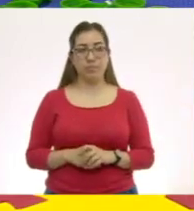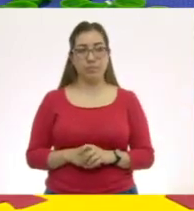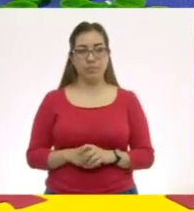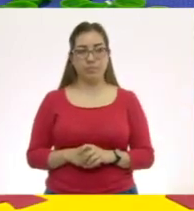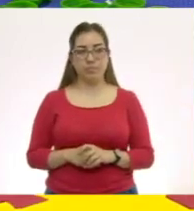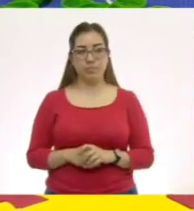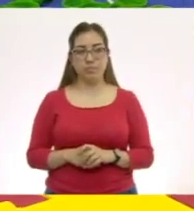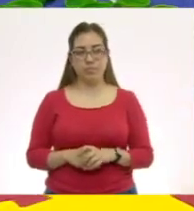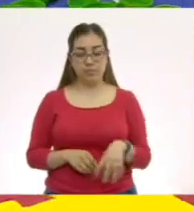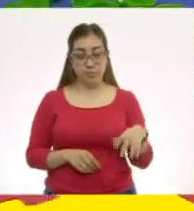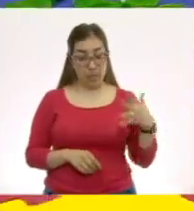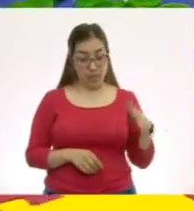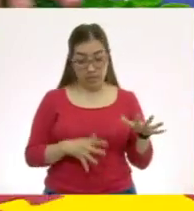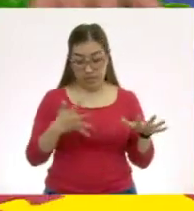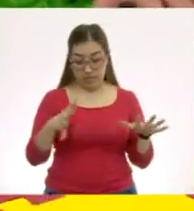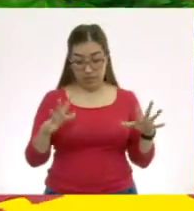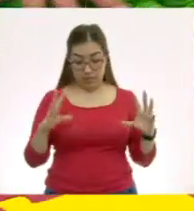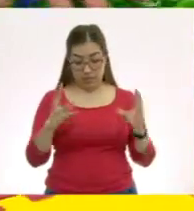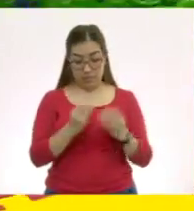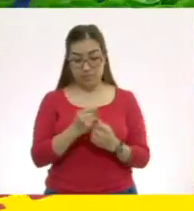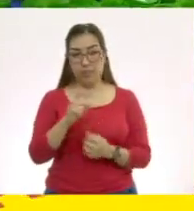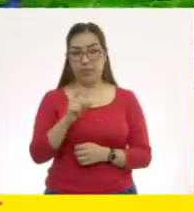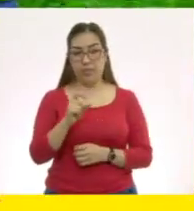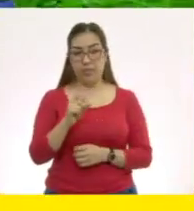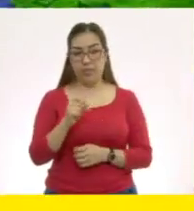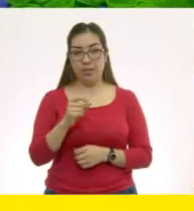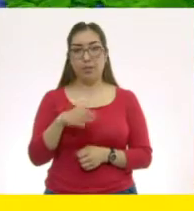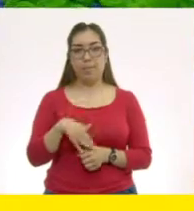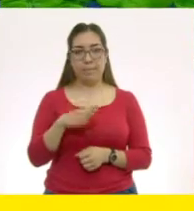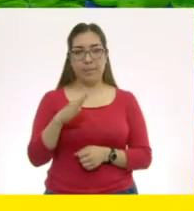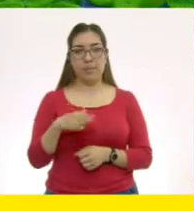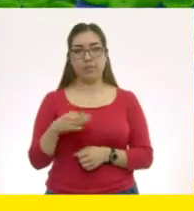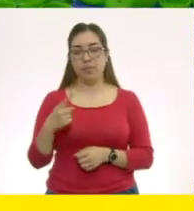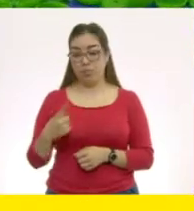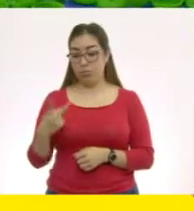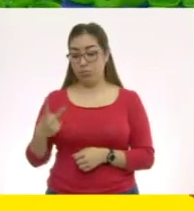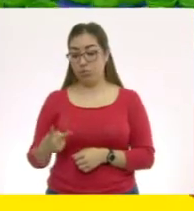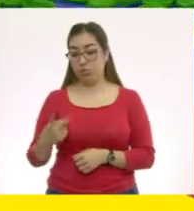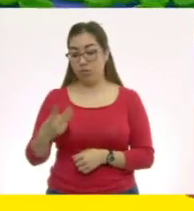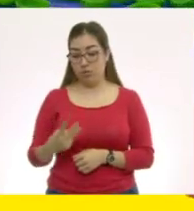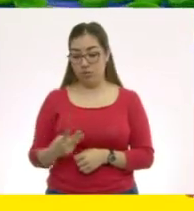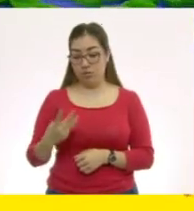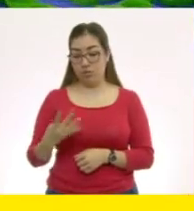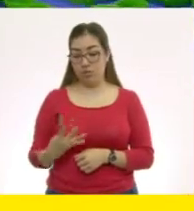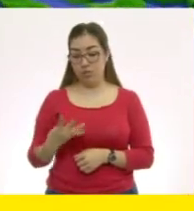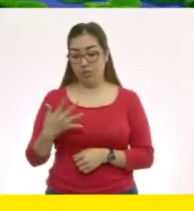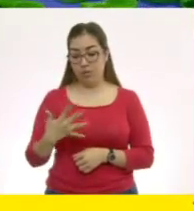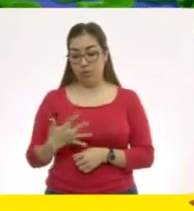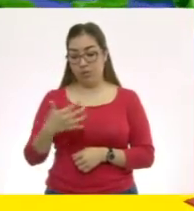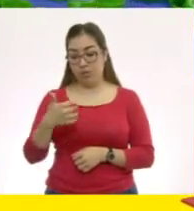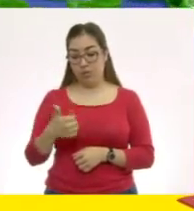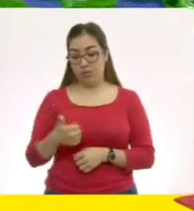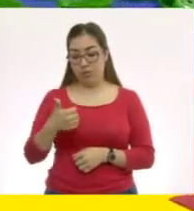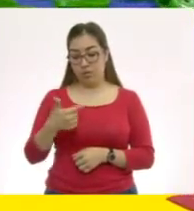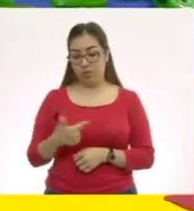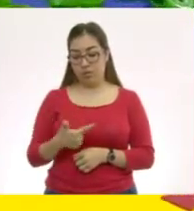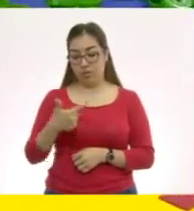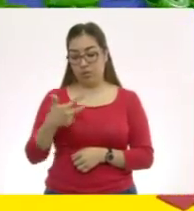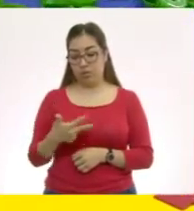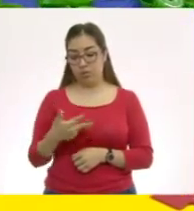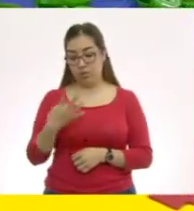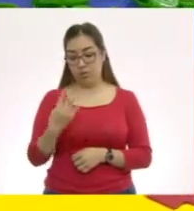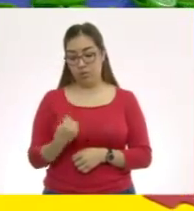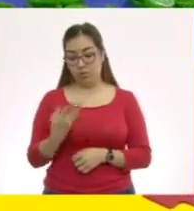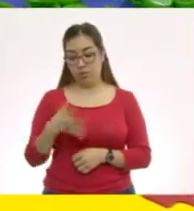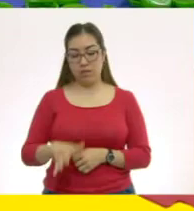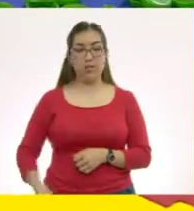Quiere decir que ya llevamos 20. Agarramos más del revoltijo. 1, 2, 3, 4, 5, 6, 7,